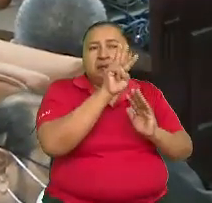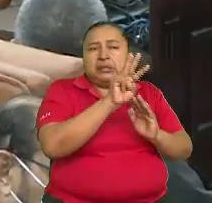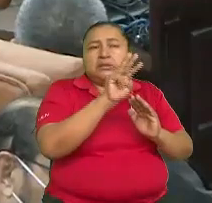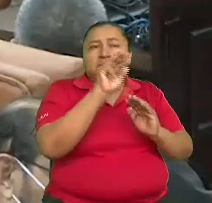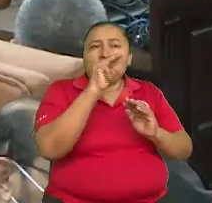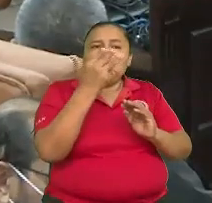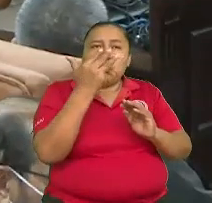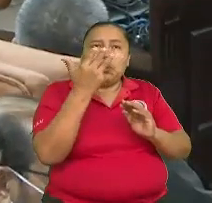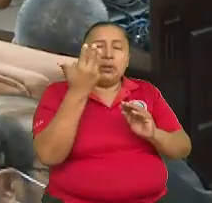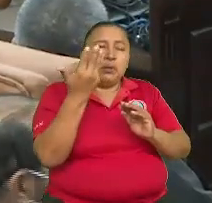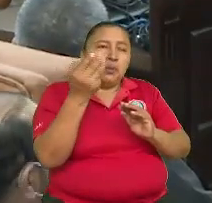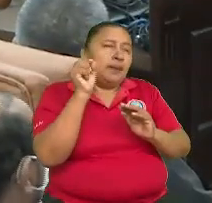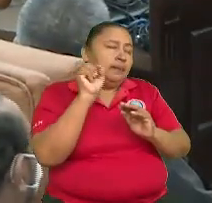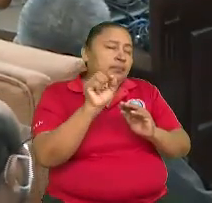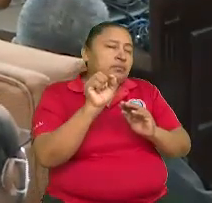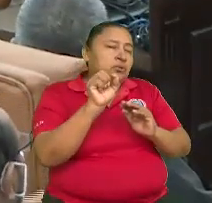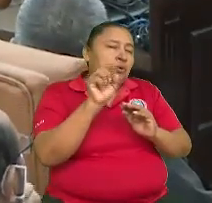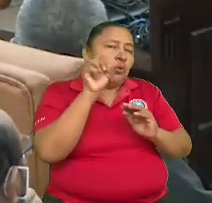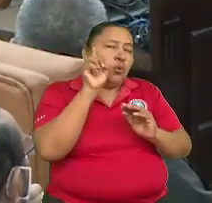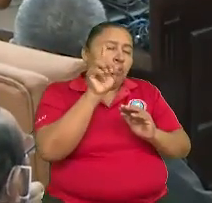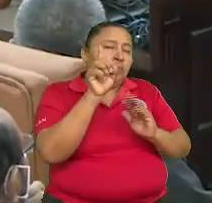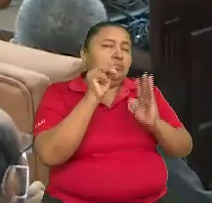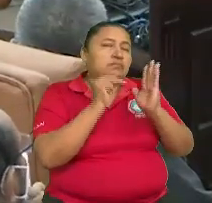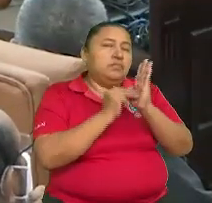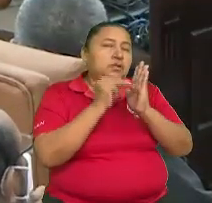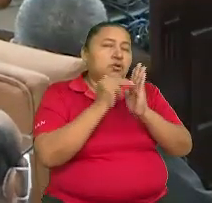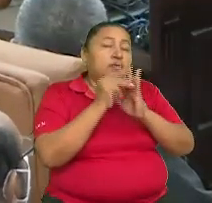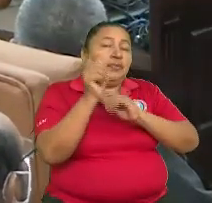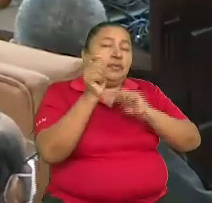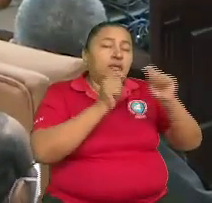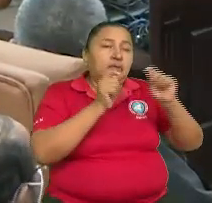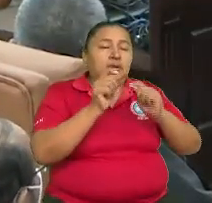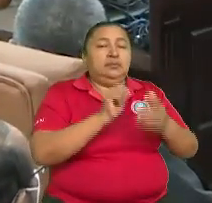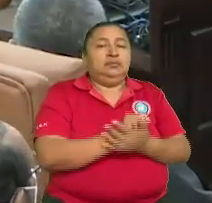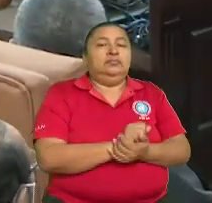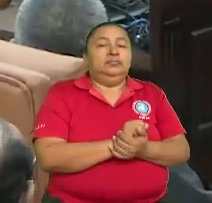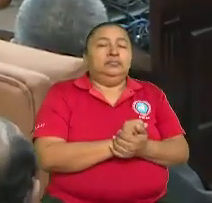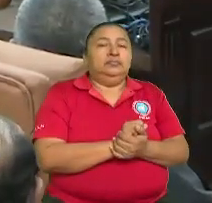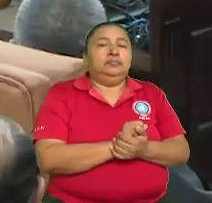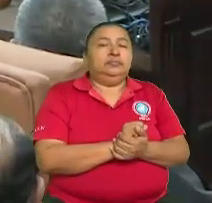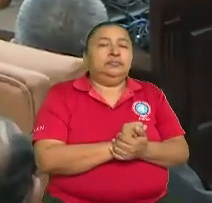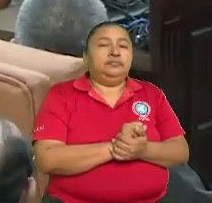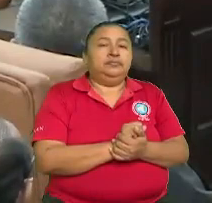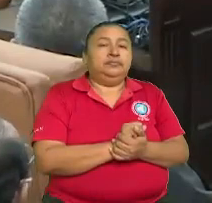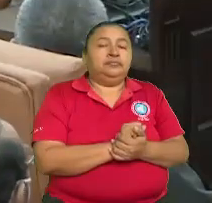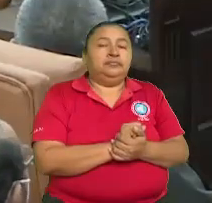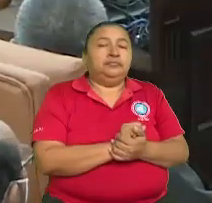2.399.1 millones de dólares.